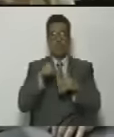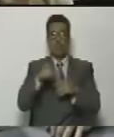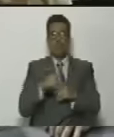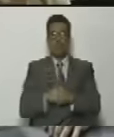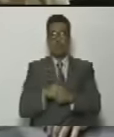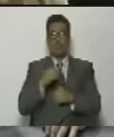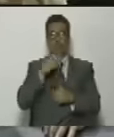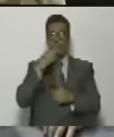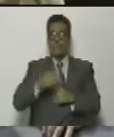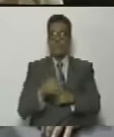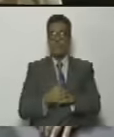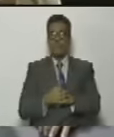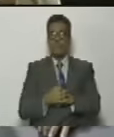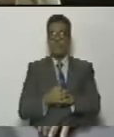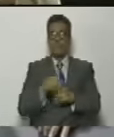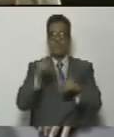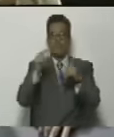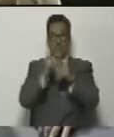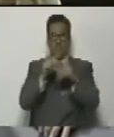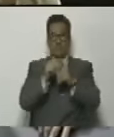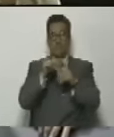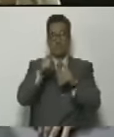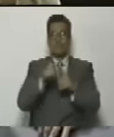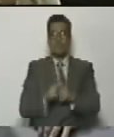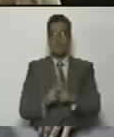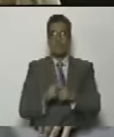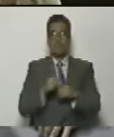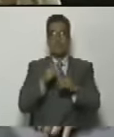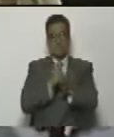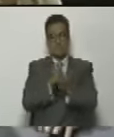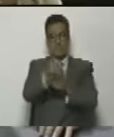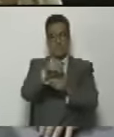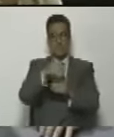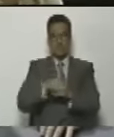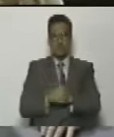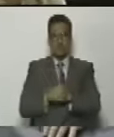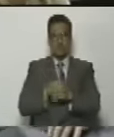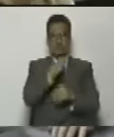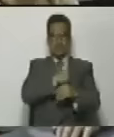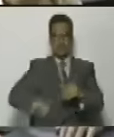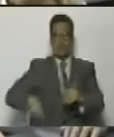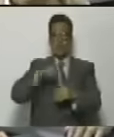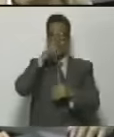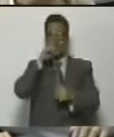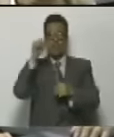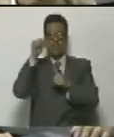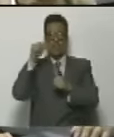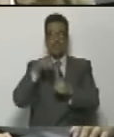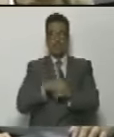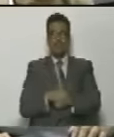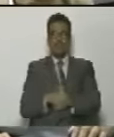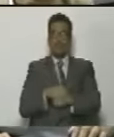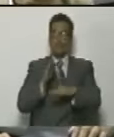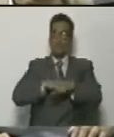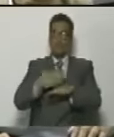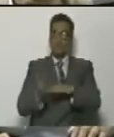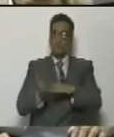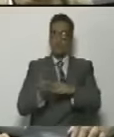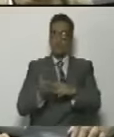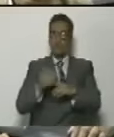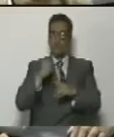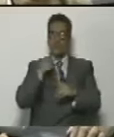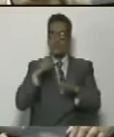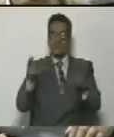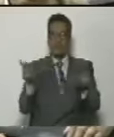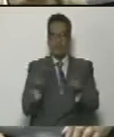exacto las palabras, las líneas del presidente Nicolás Maduro Moro. Porque es que se